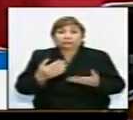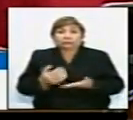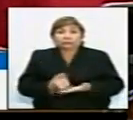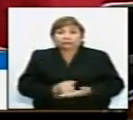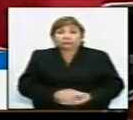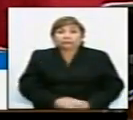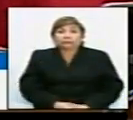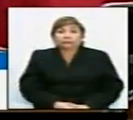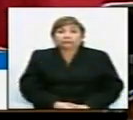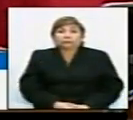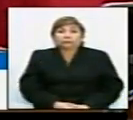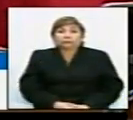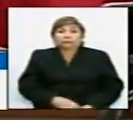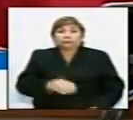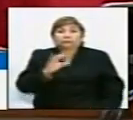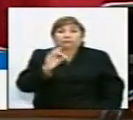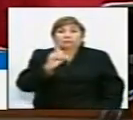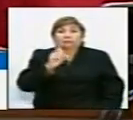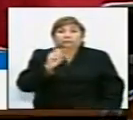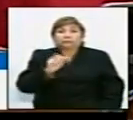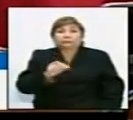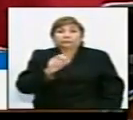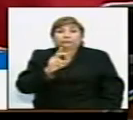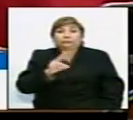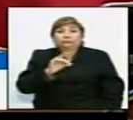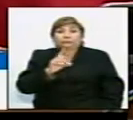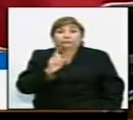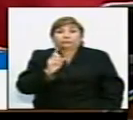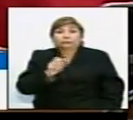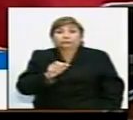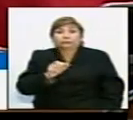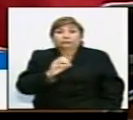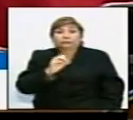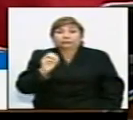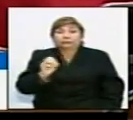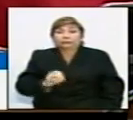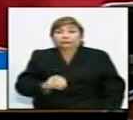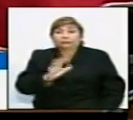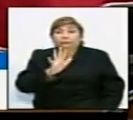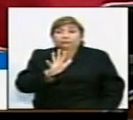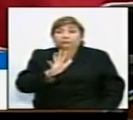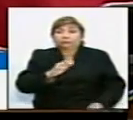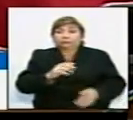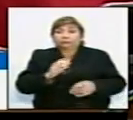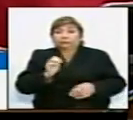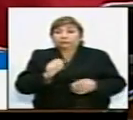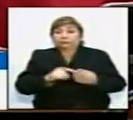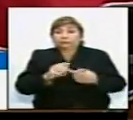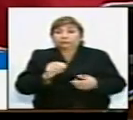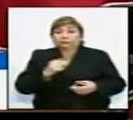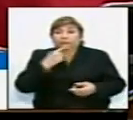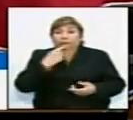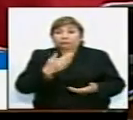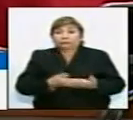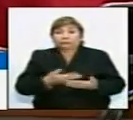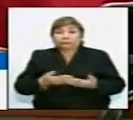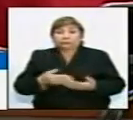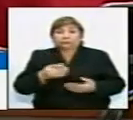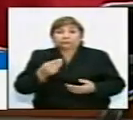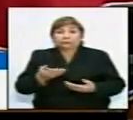agropecuarias. El 81.8% es menor a 5 hectáreas, según el Senagro del